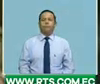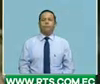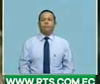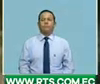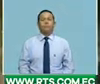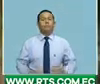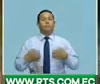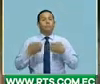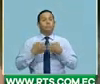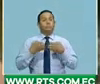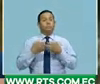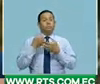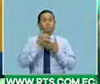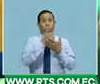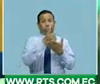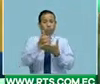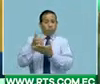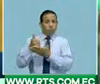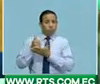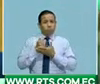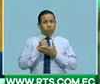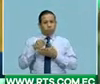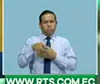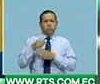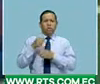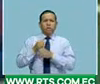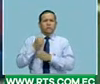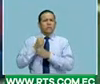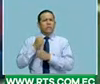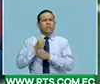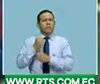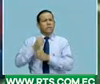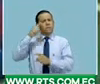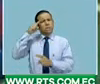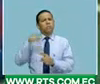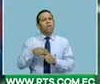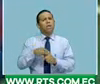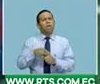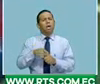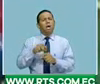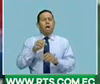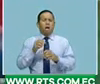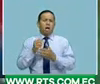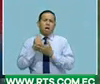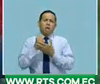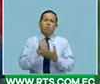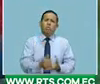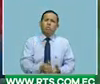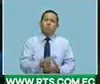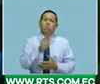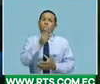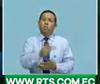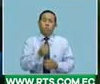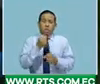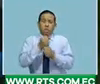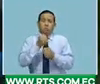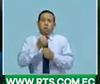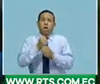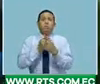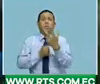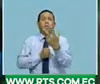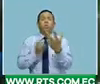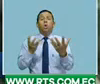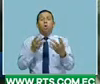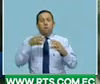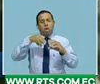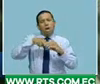Equipos de rescate trabajan a contrarreloj para salvar a 3 obreros que quedaron atrapados en una mina. La ampliación de